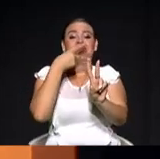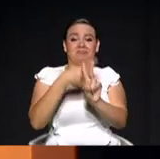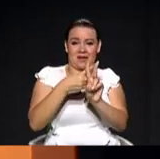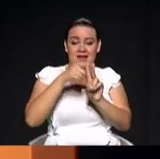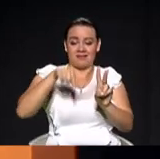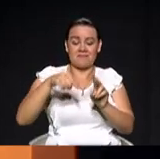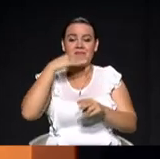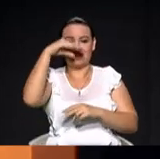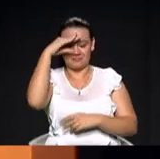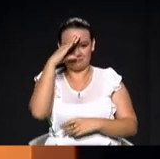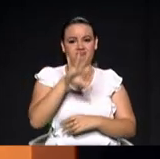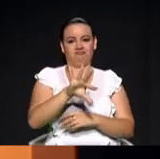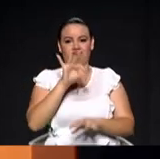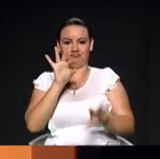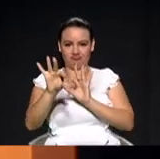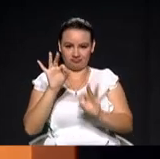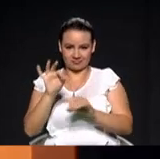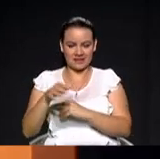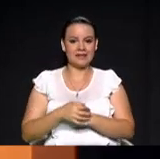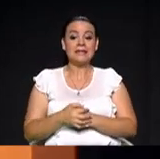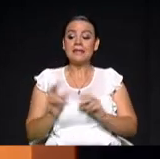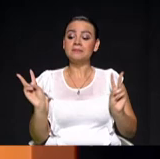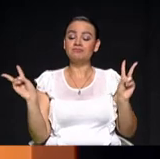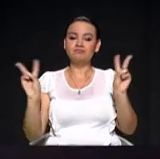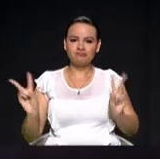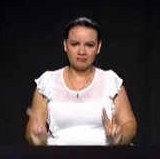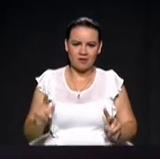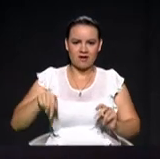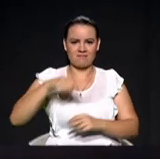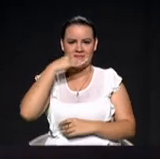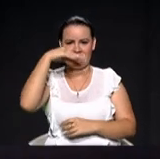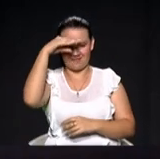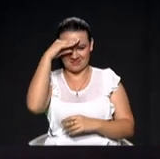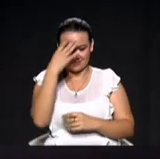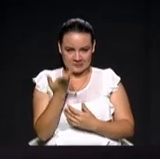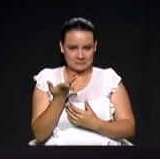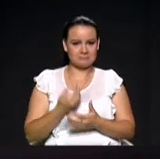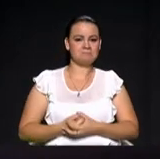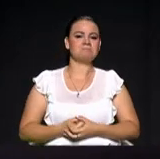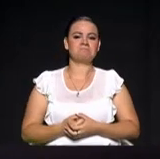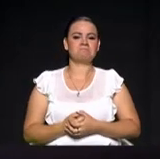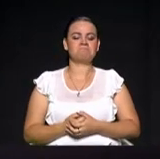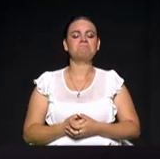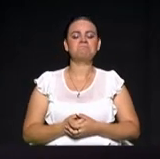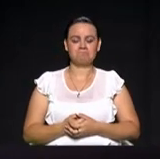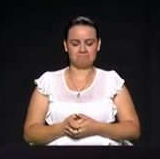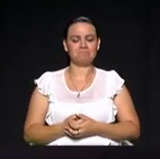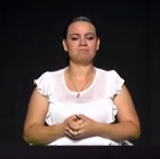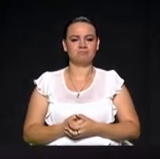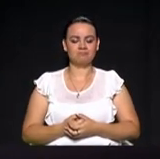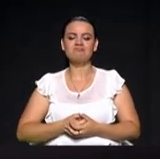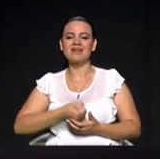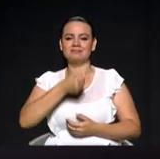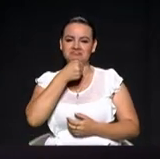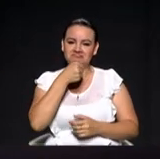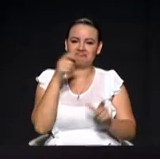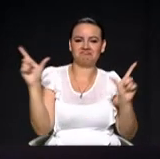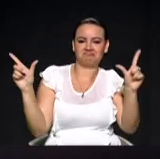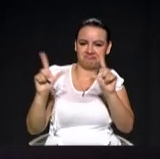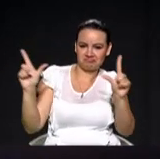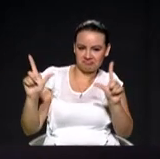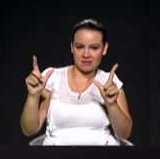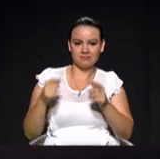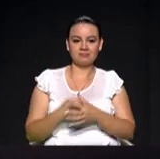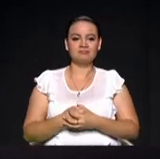vivo y en directo a través de la señal televisiva de telemedellín en todos los sistemas de cable también estamos